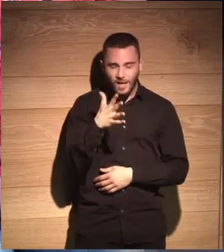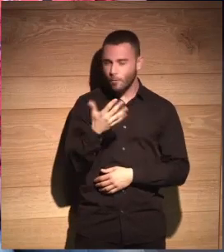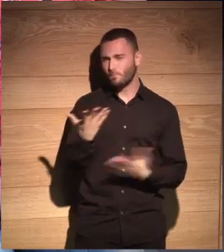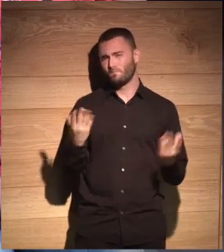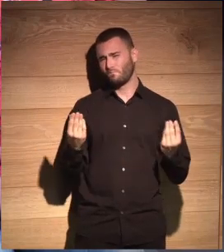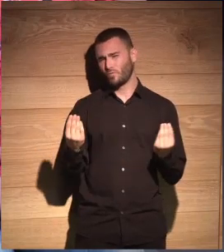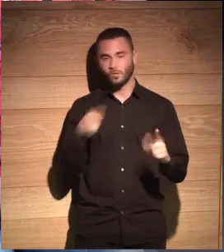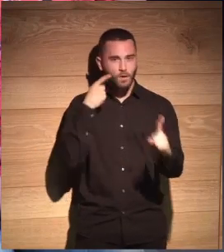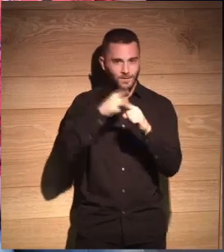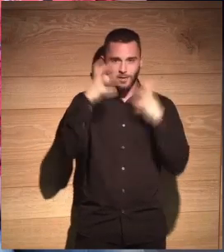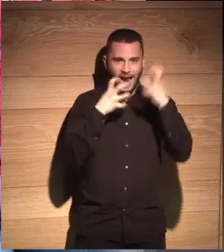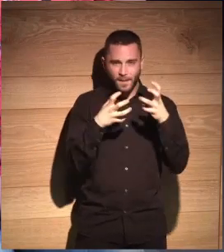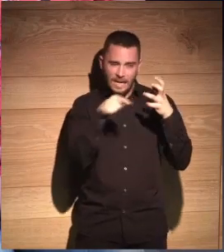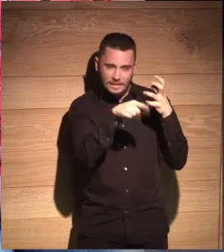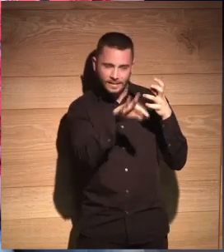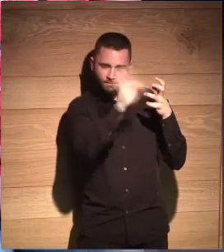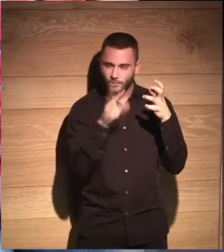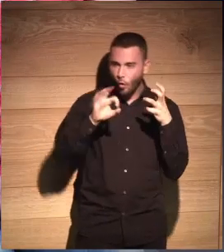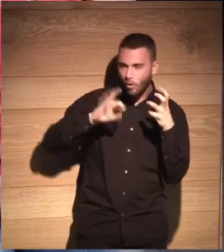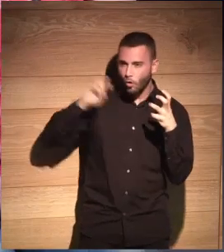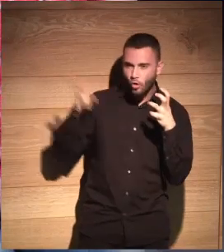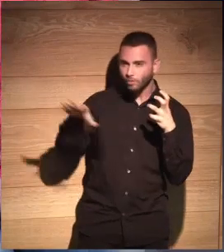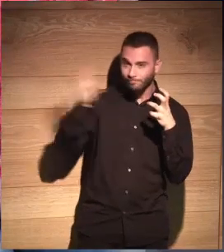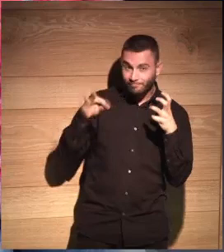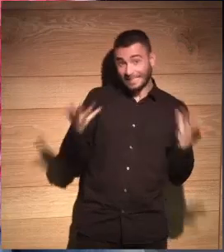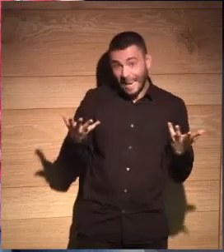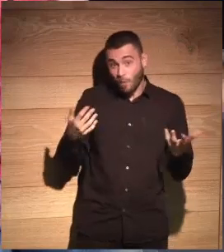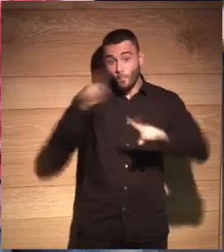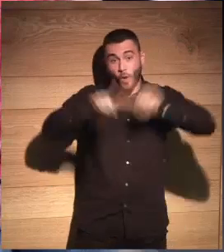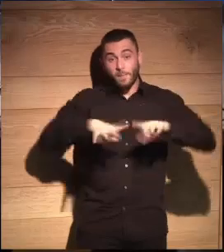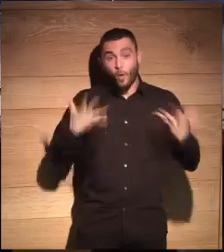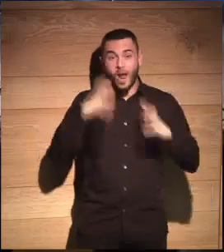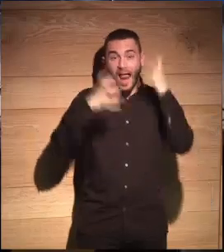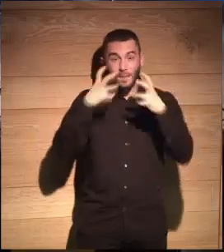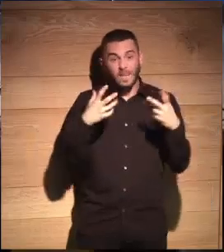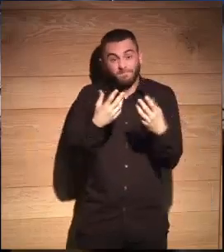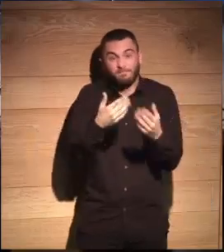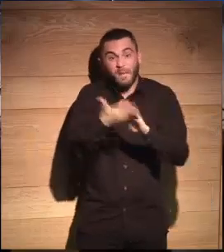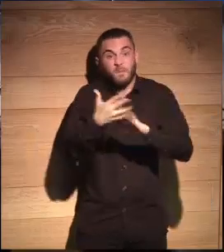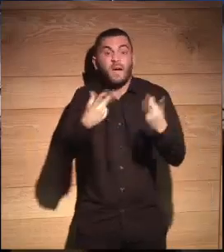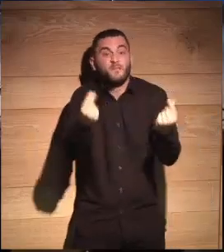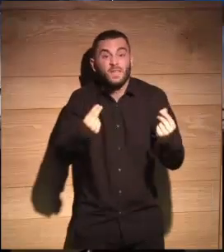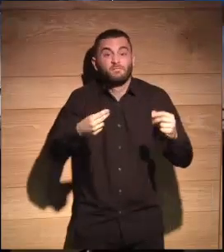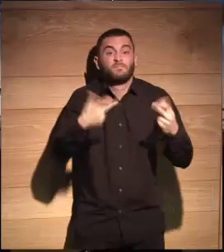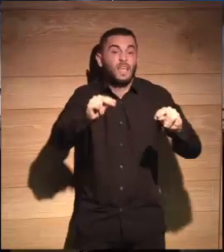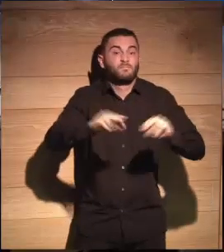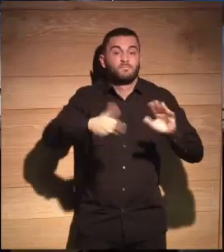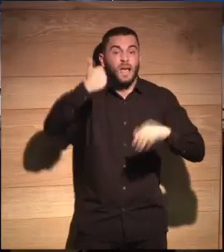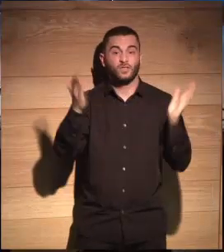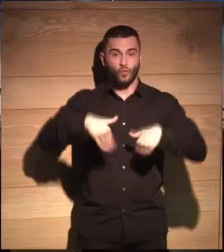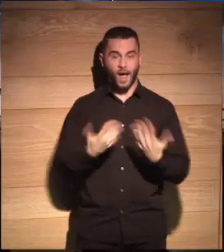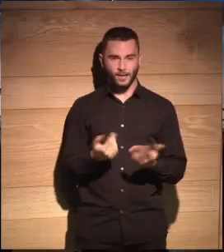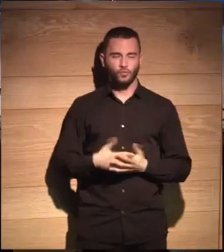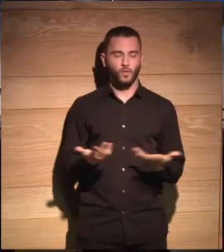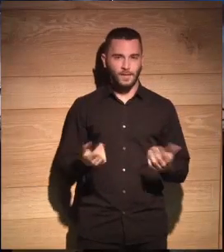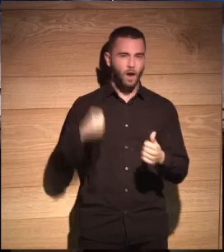para elegir un animal u otro. El problema es que ya se me van acabando. Y en vuestro caso, como respetando toda esa carga que hay